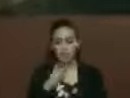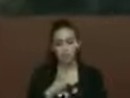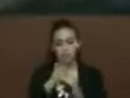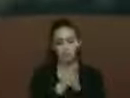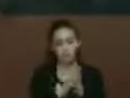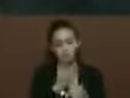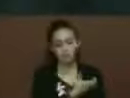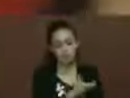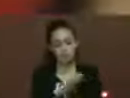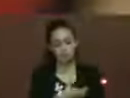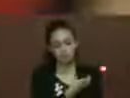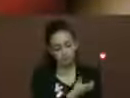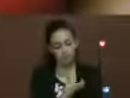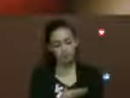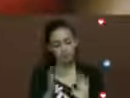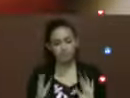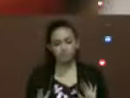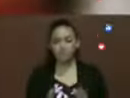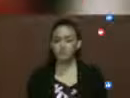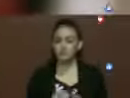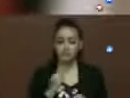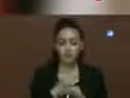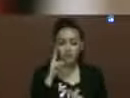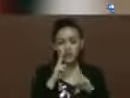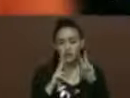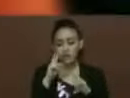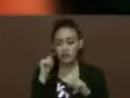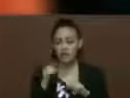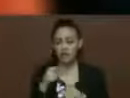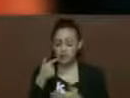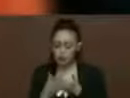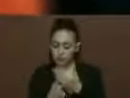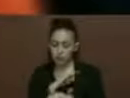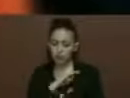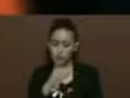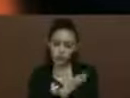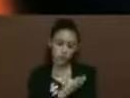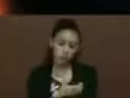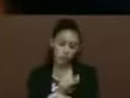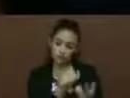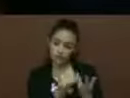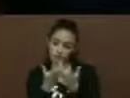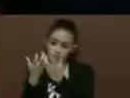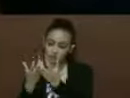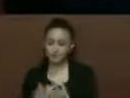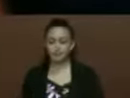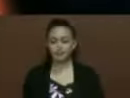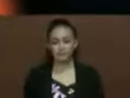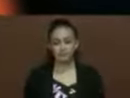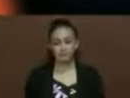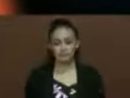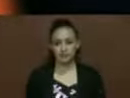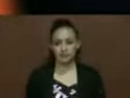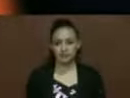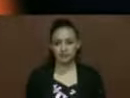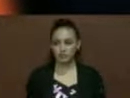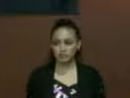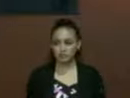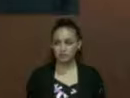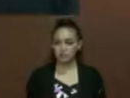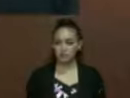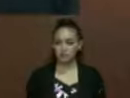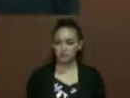reiteradas ocasiones, entonces ando viendo temas de agenda para ver si los puedo acompañar en esta